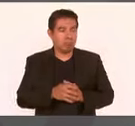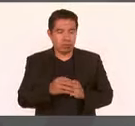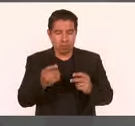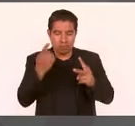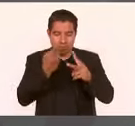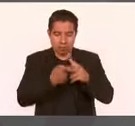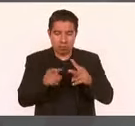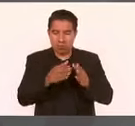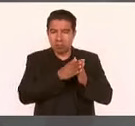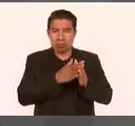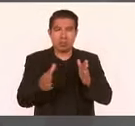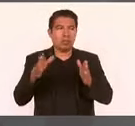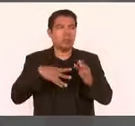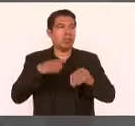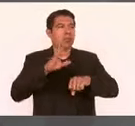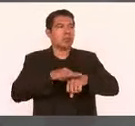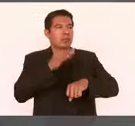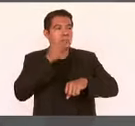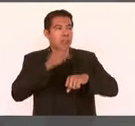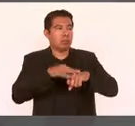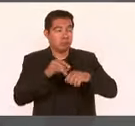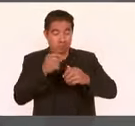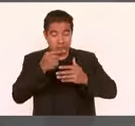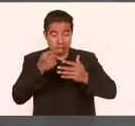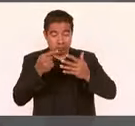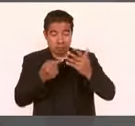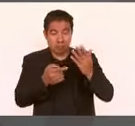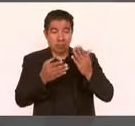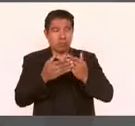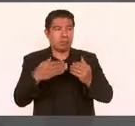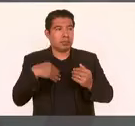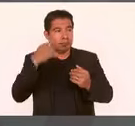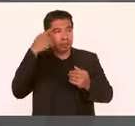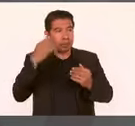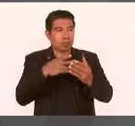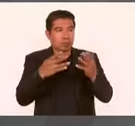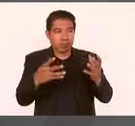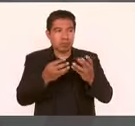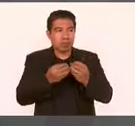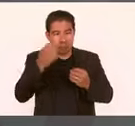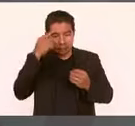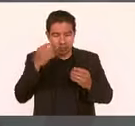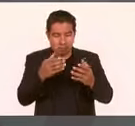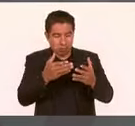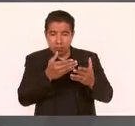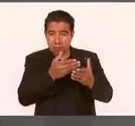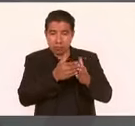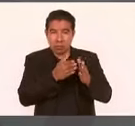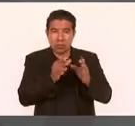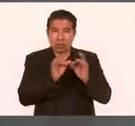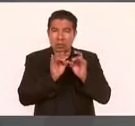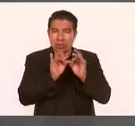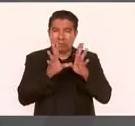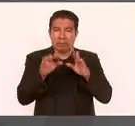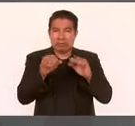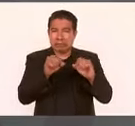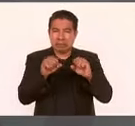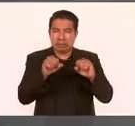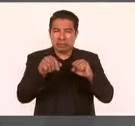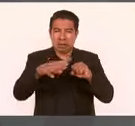se estableció que se daría prioridad de atención a las localidades en las que se presentaron mayores daños y se tomaría en